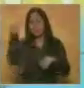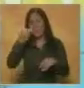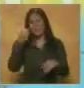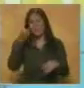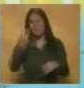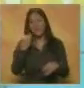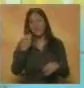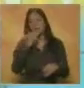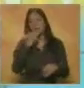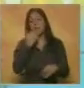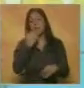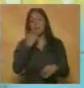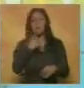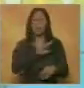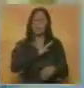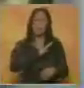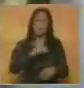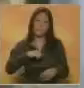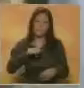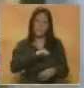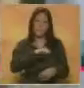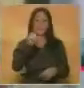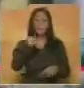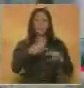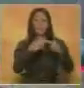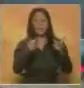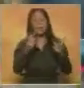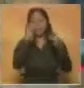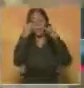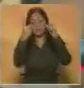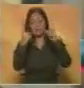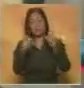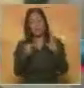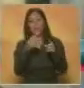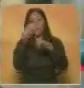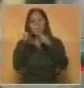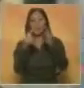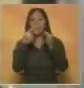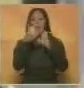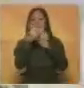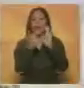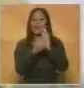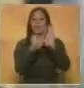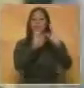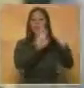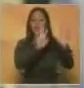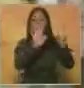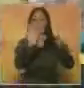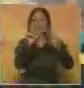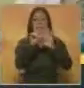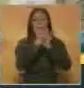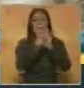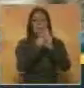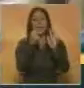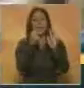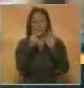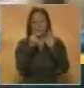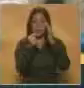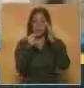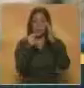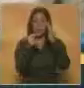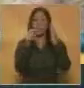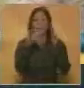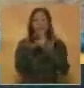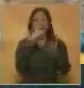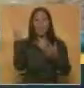la propiedad privada. La Comisión Parlamentaria Regional fijó posición y argumentó que el artículo 17 de la ley establece que el Estado tiene